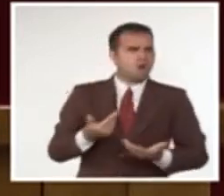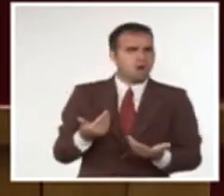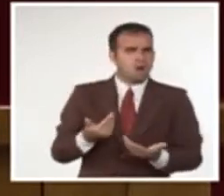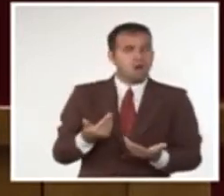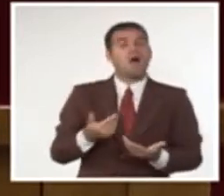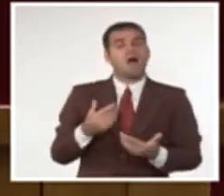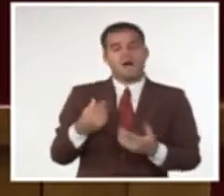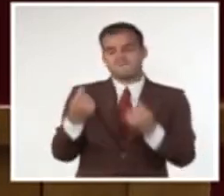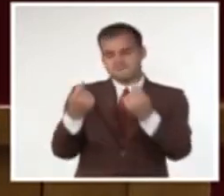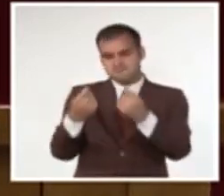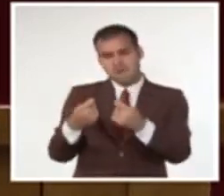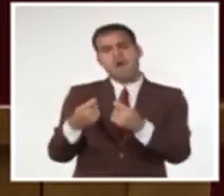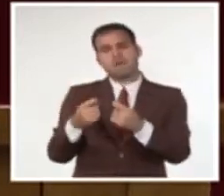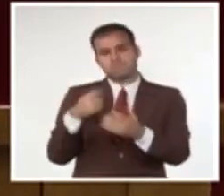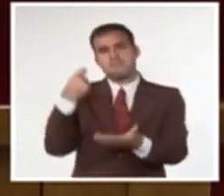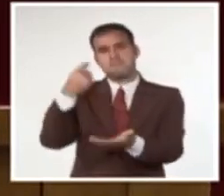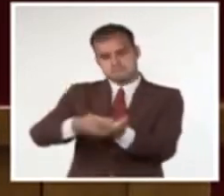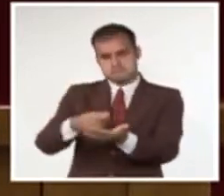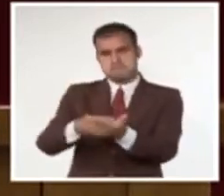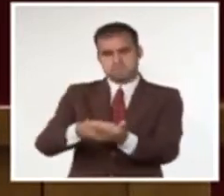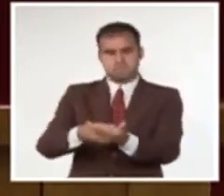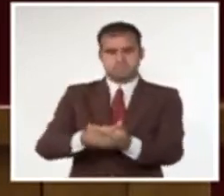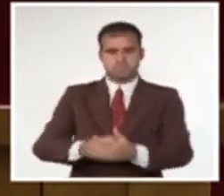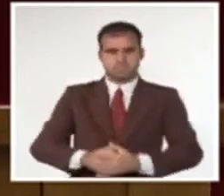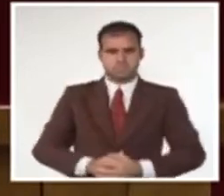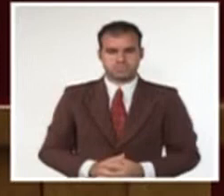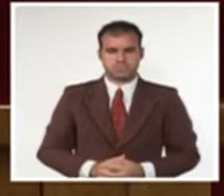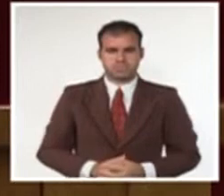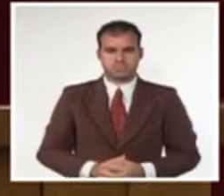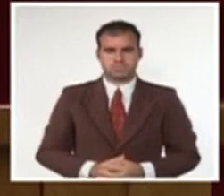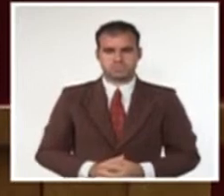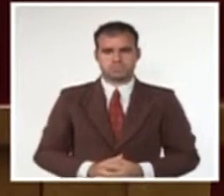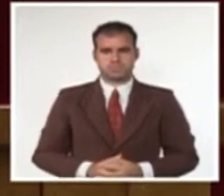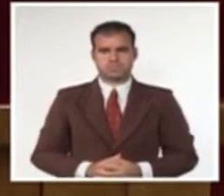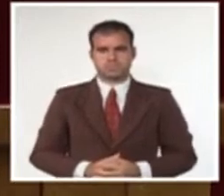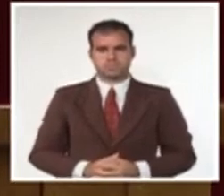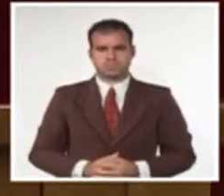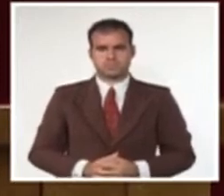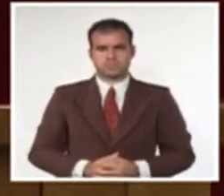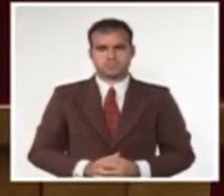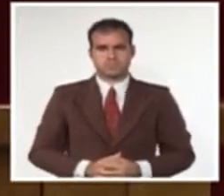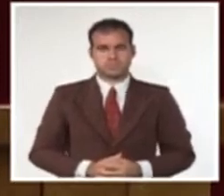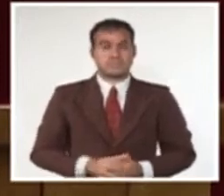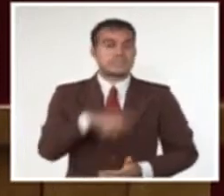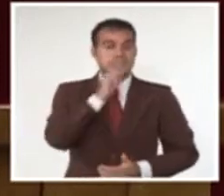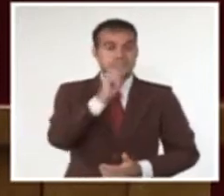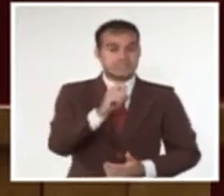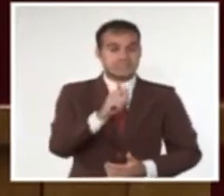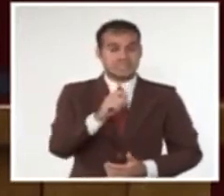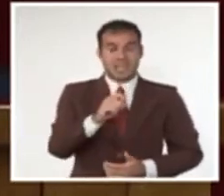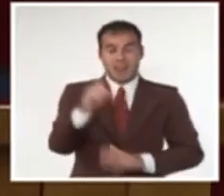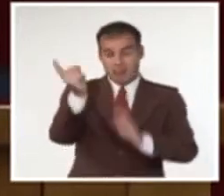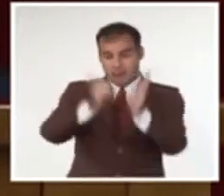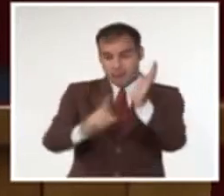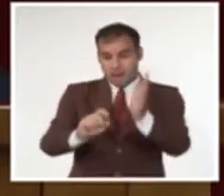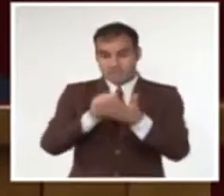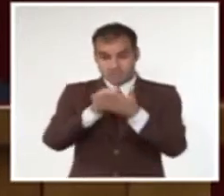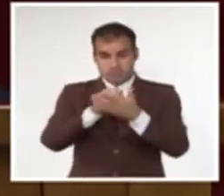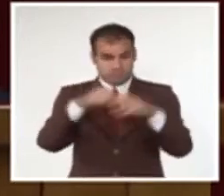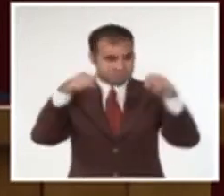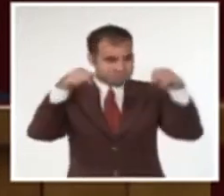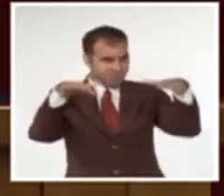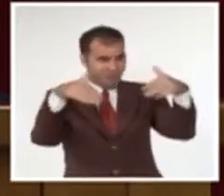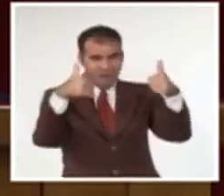recursos financieros al sector. Ha sido arduo y complejo mantener un servicio eléctrico estable bajo las